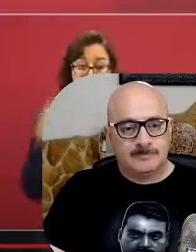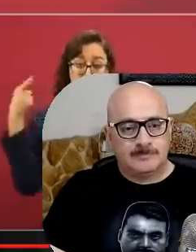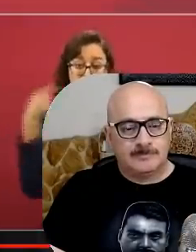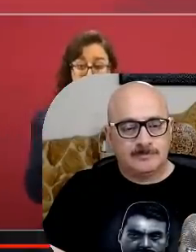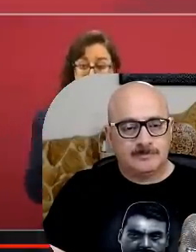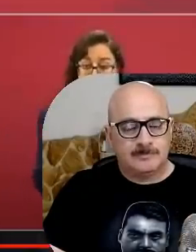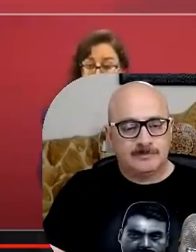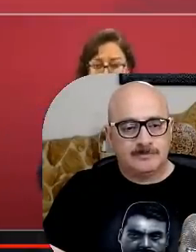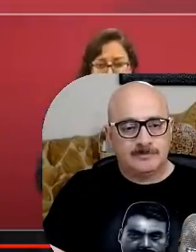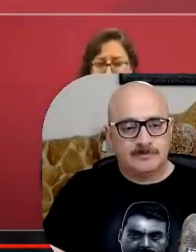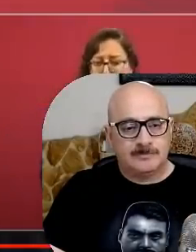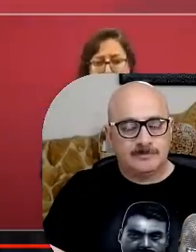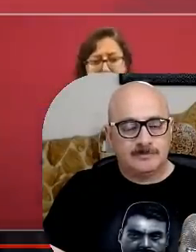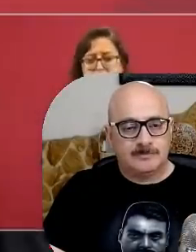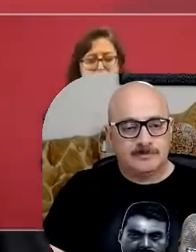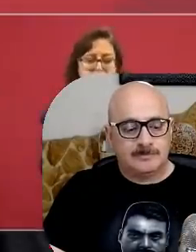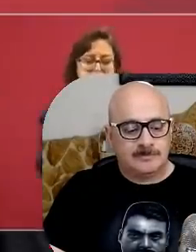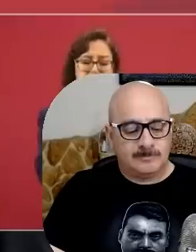estamos